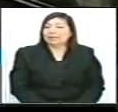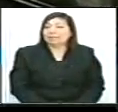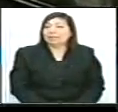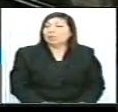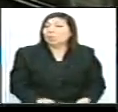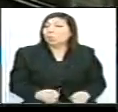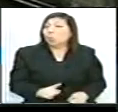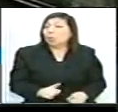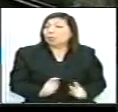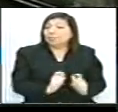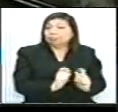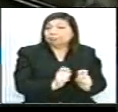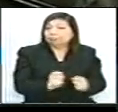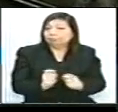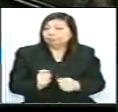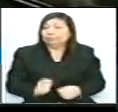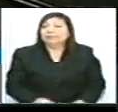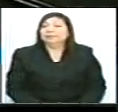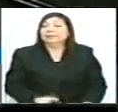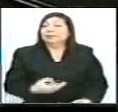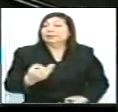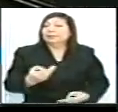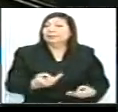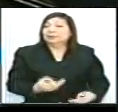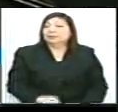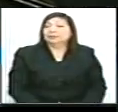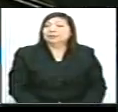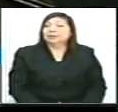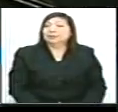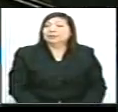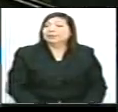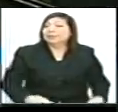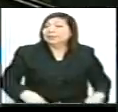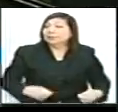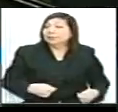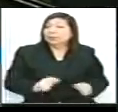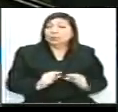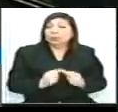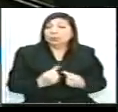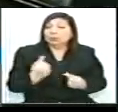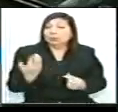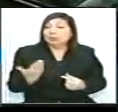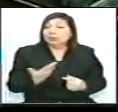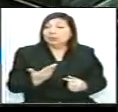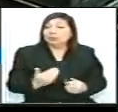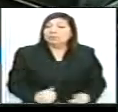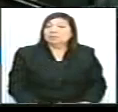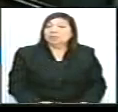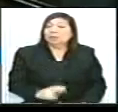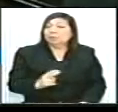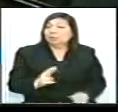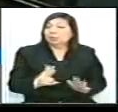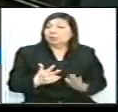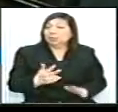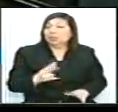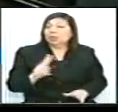En cuanto a la distribución del presupuesto por naturaleza de gasto y grupo genérico